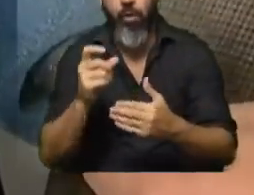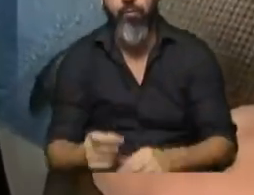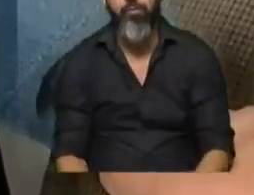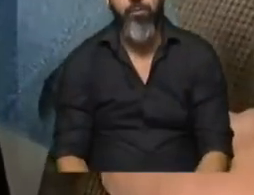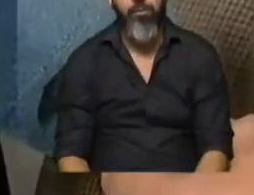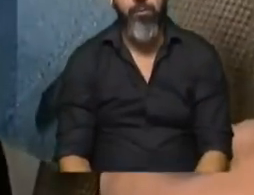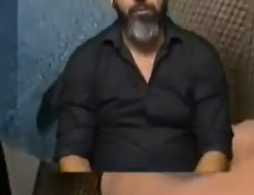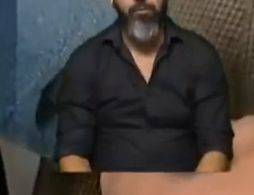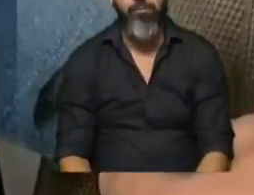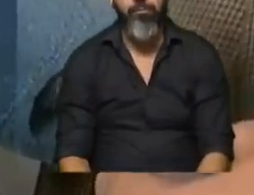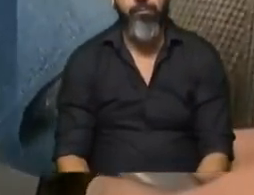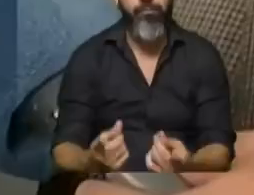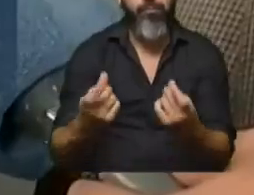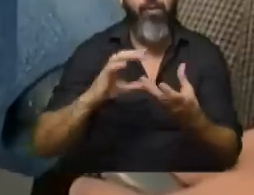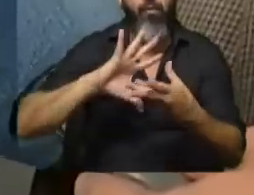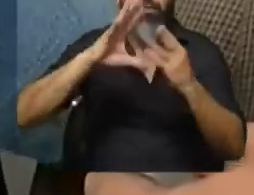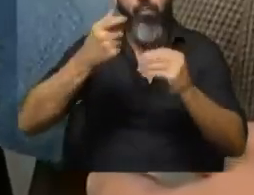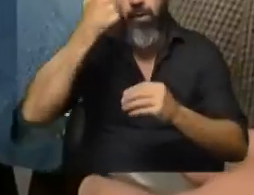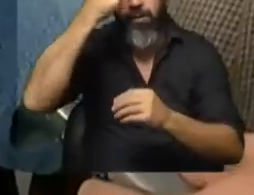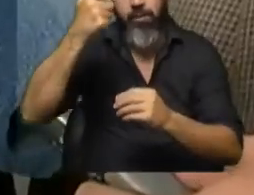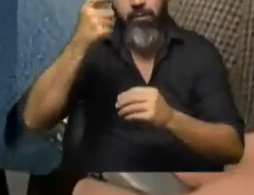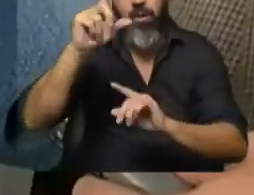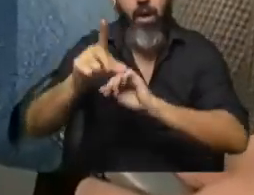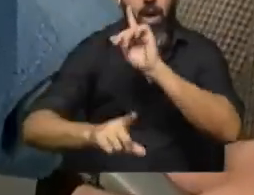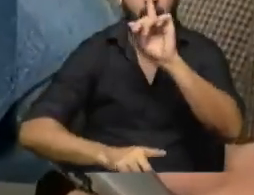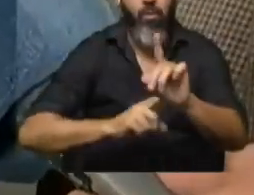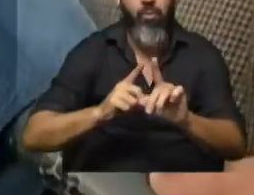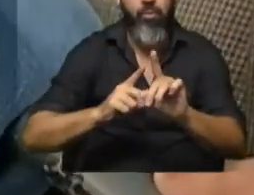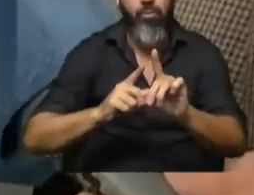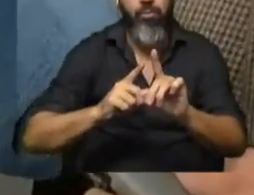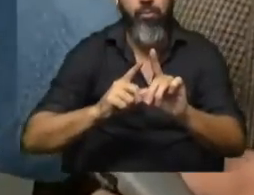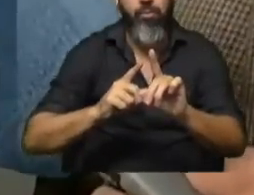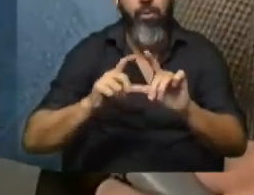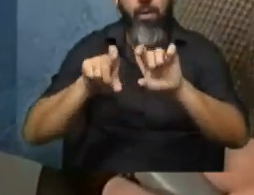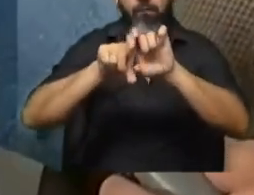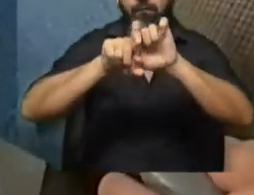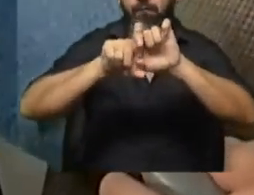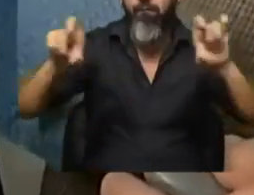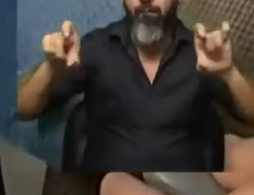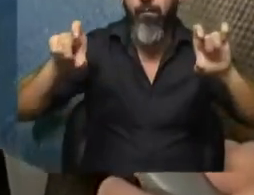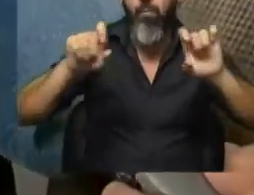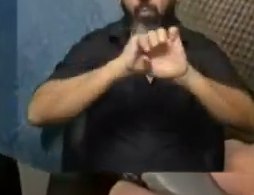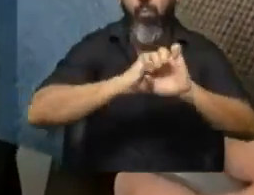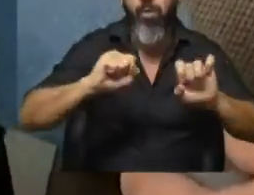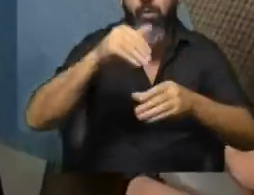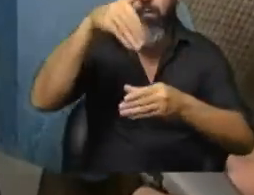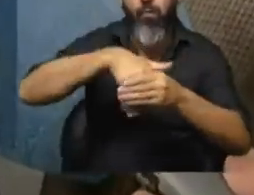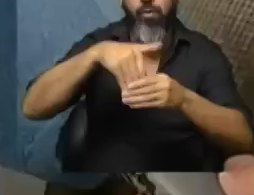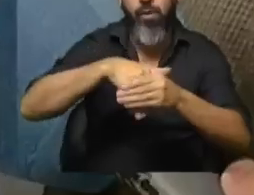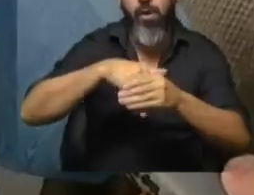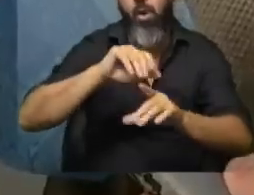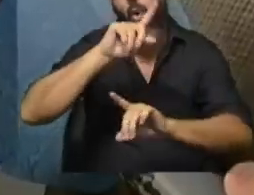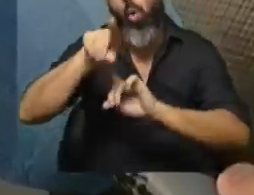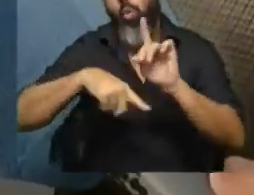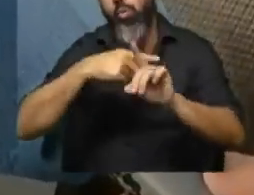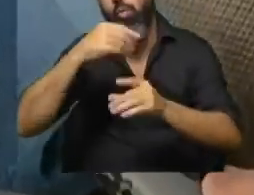también necesitamos Buscar los mecanismos técnicos en algún caso será buscar algún lema que permita votar en otros casos